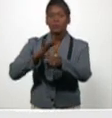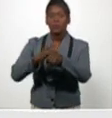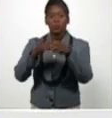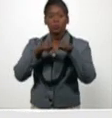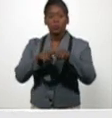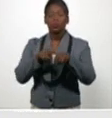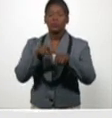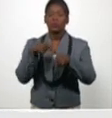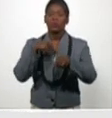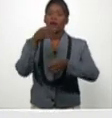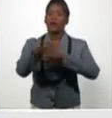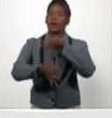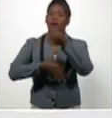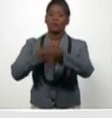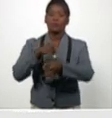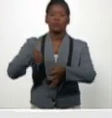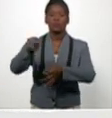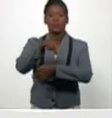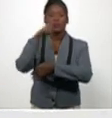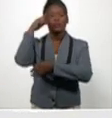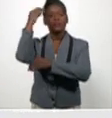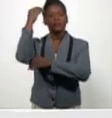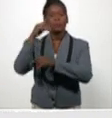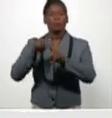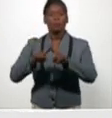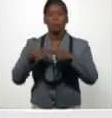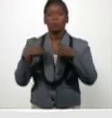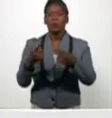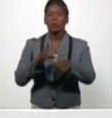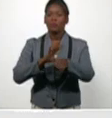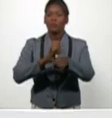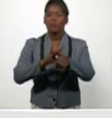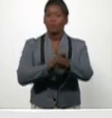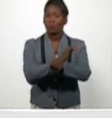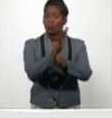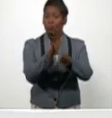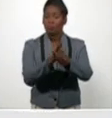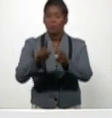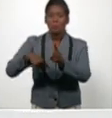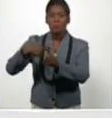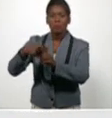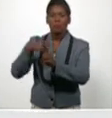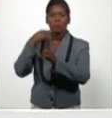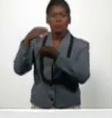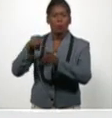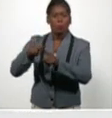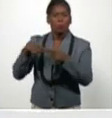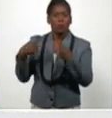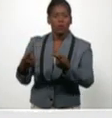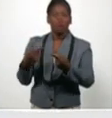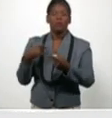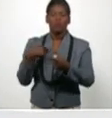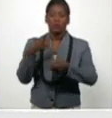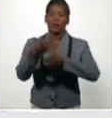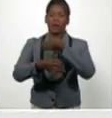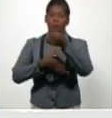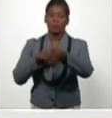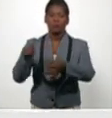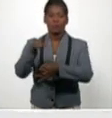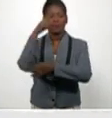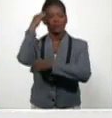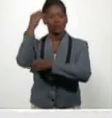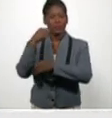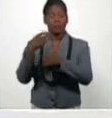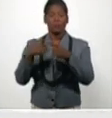influye, incide, y es el comportamiento del mundo. Ahora, nosotros que trabajamos para que, como se ha explicado varias